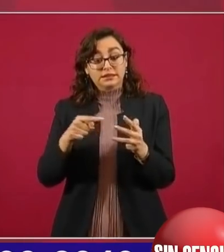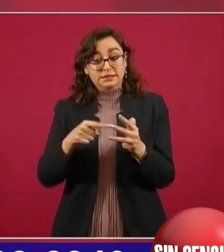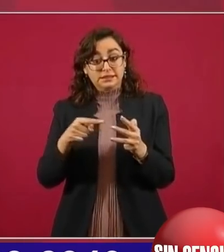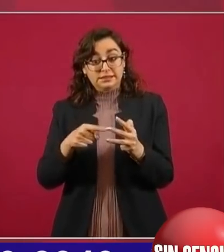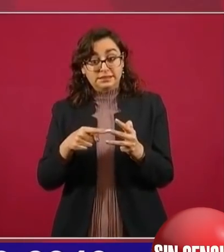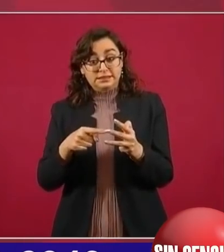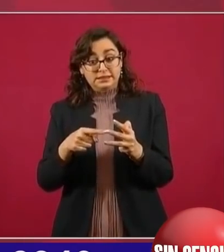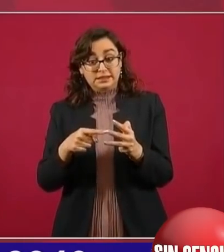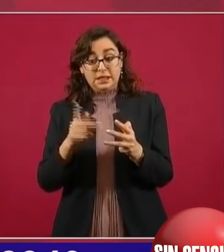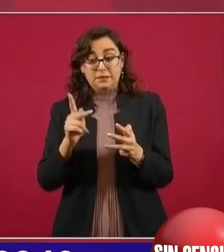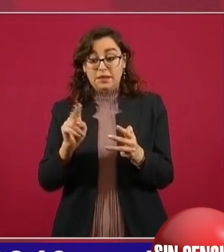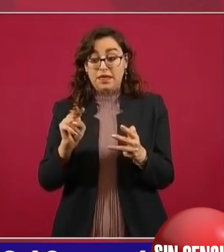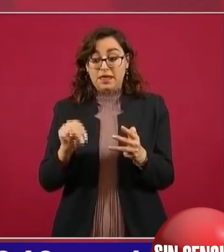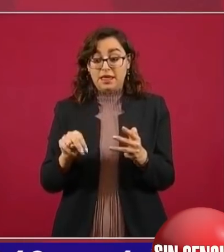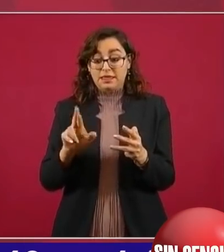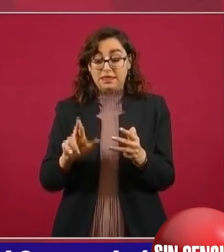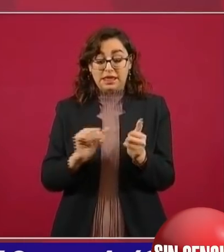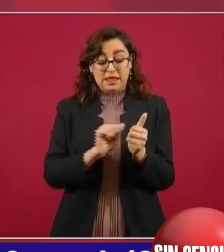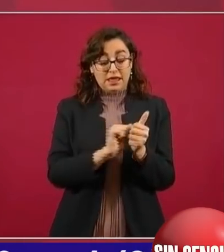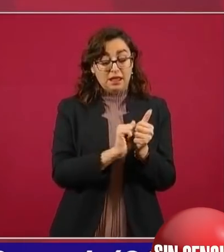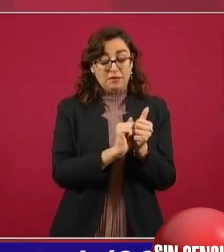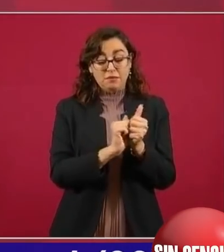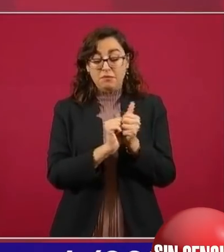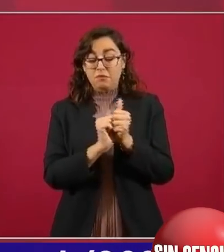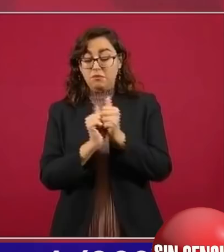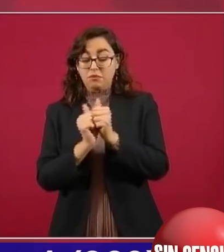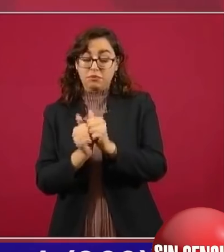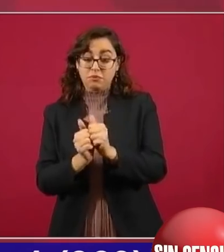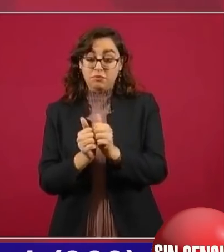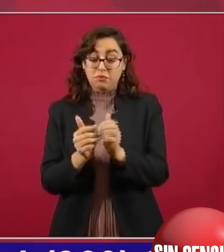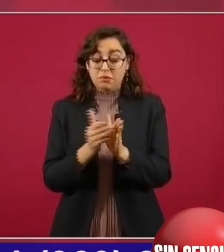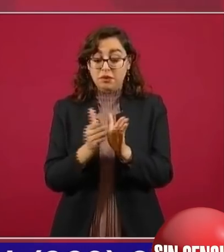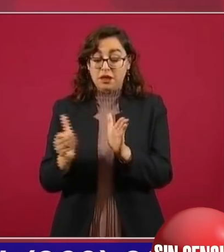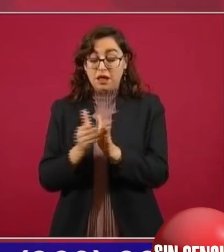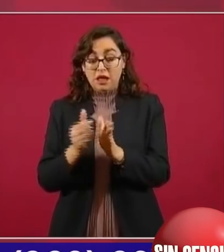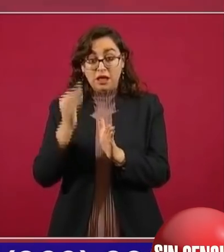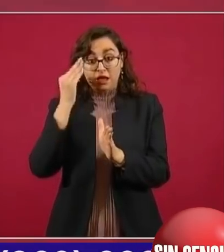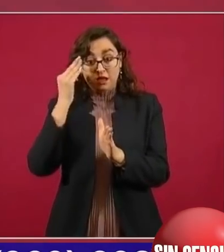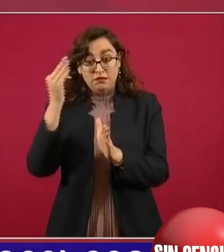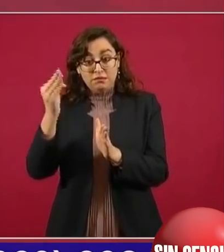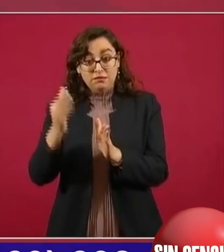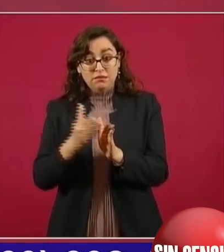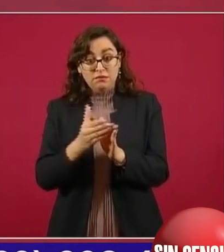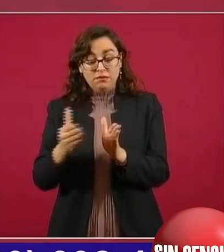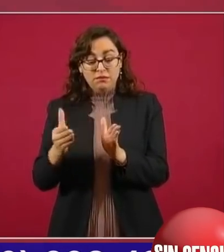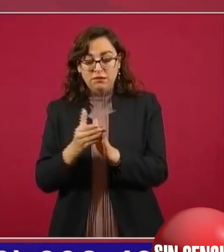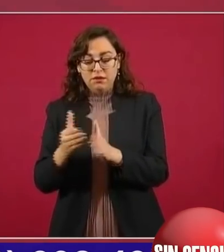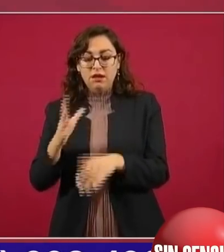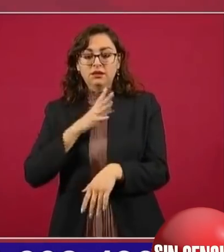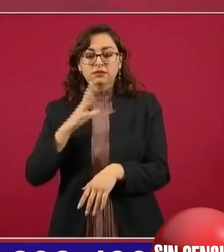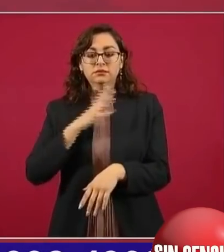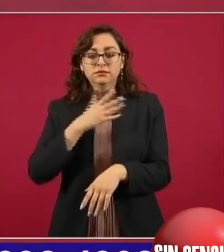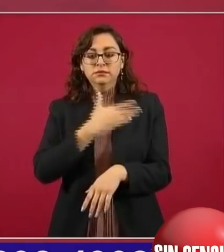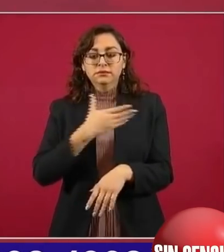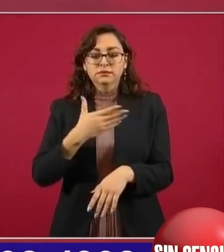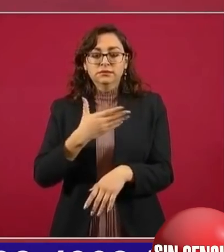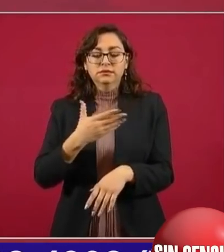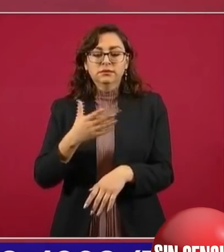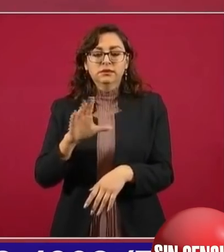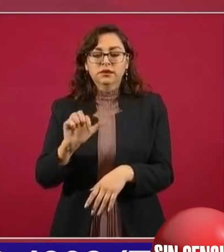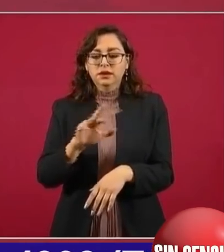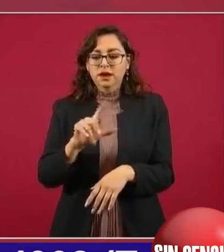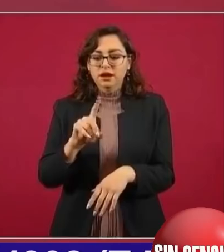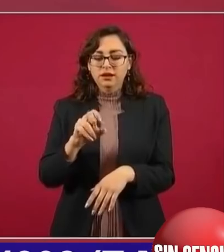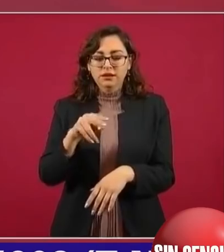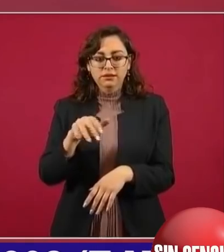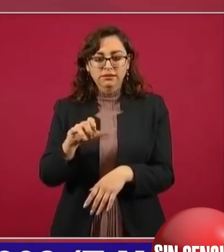y es una época distinta porque gobierna el general Cárdenas y se